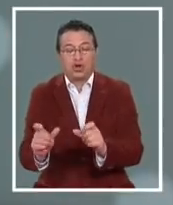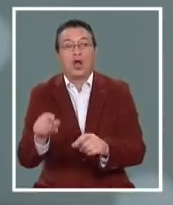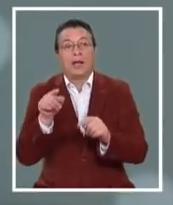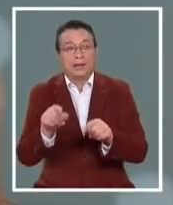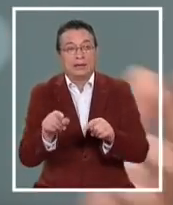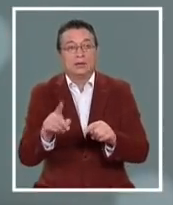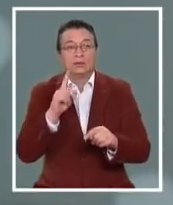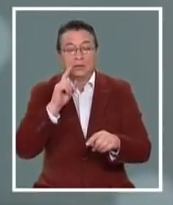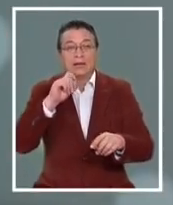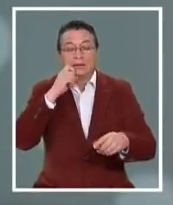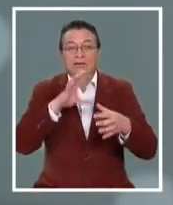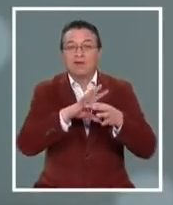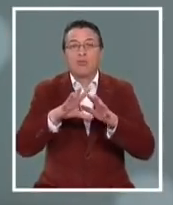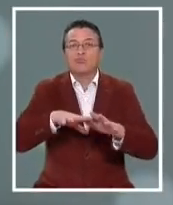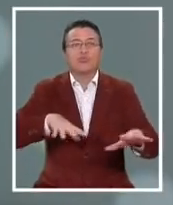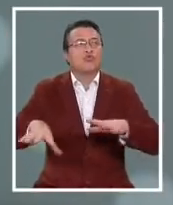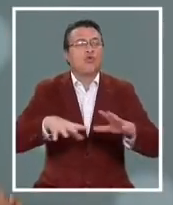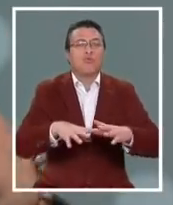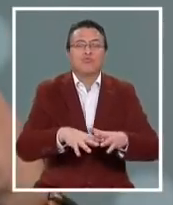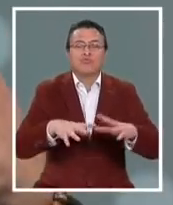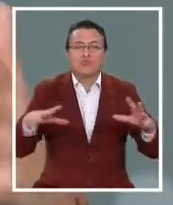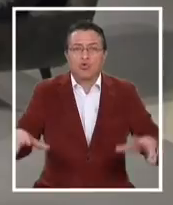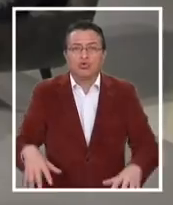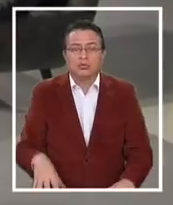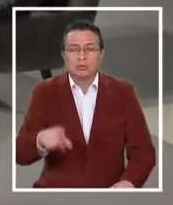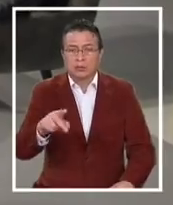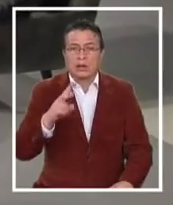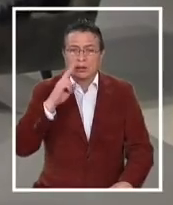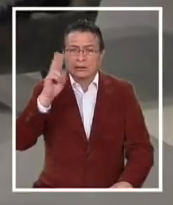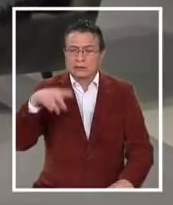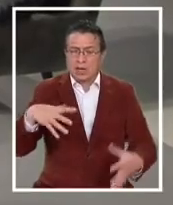eso implica mucha movilidad. Entonces, es